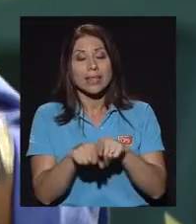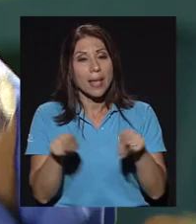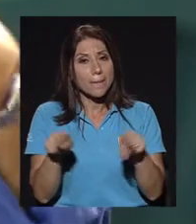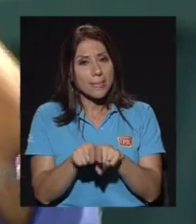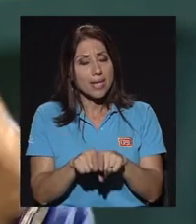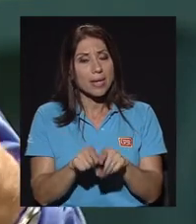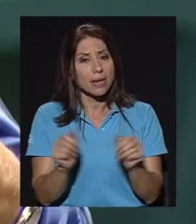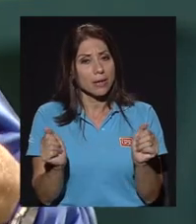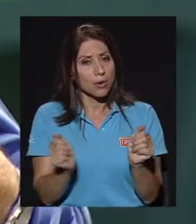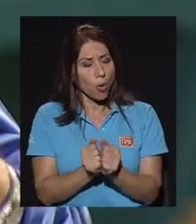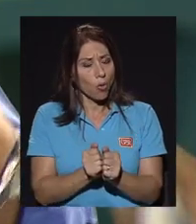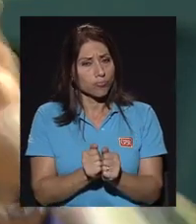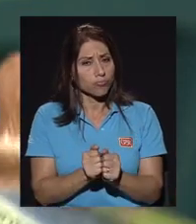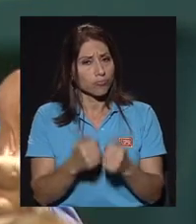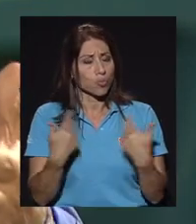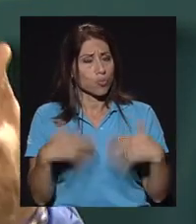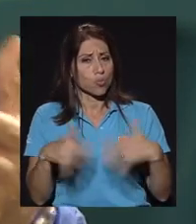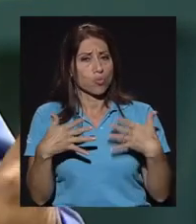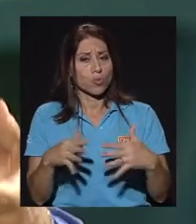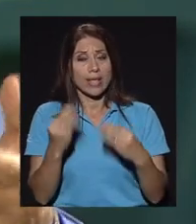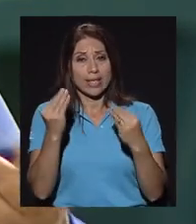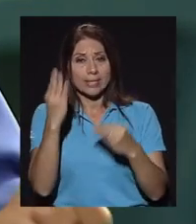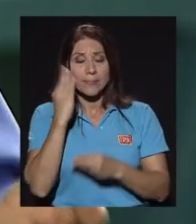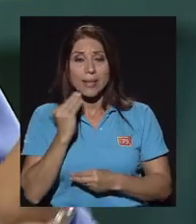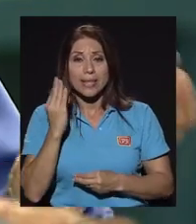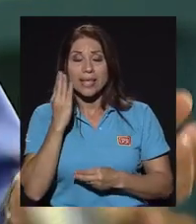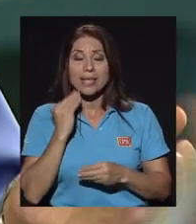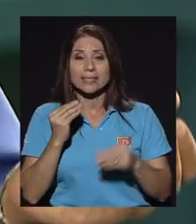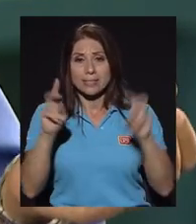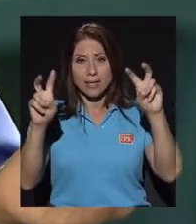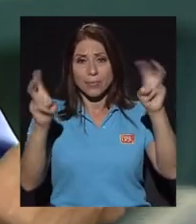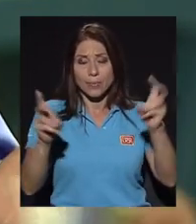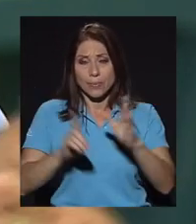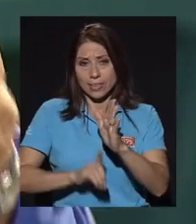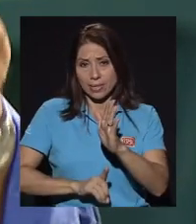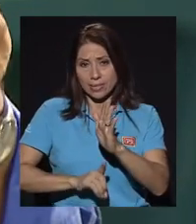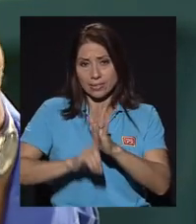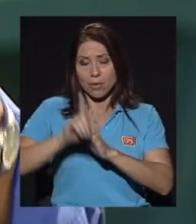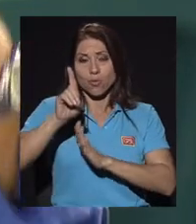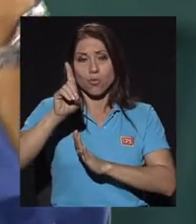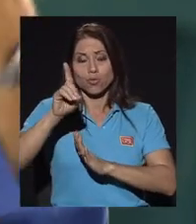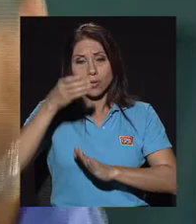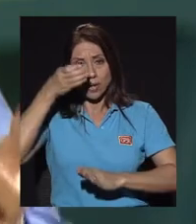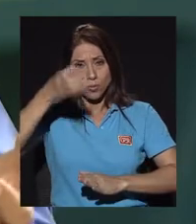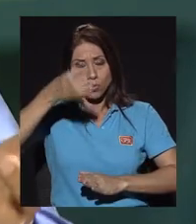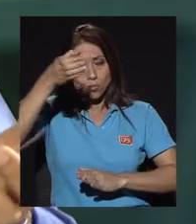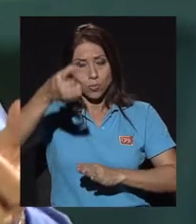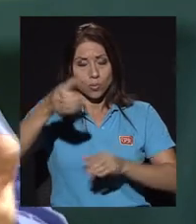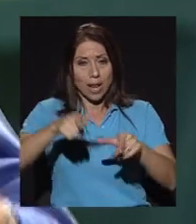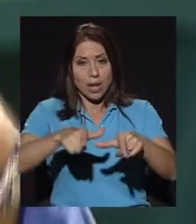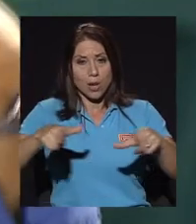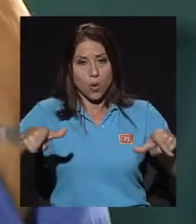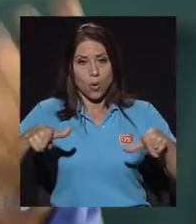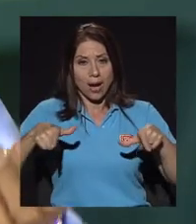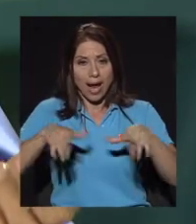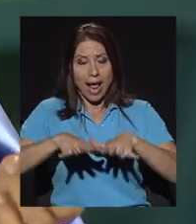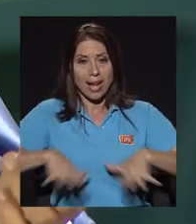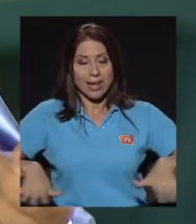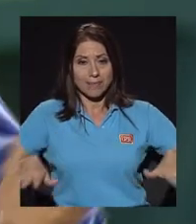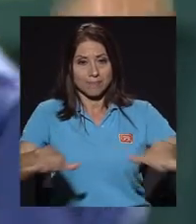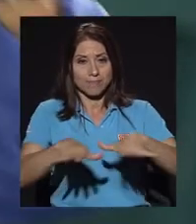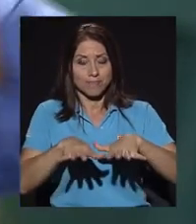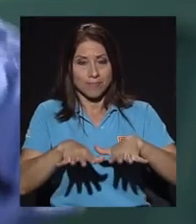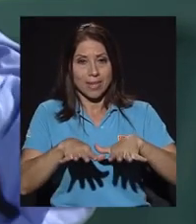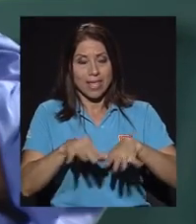con gran experiencia en el campo del desarrollo de la cultura local y el